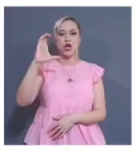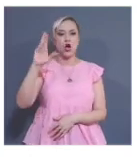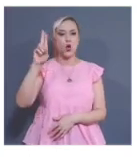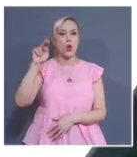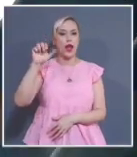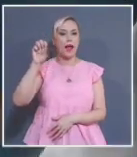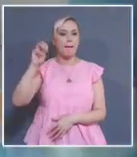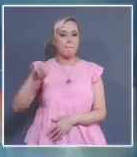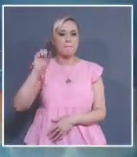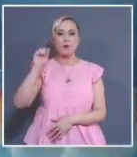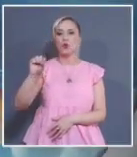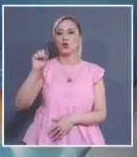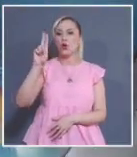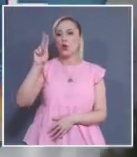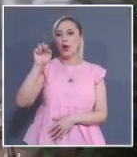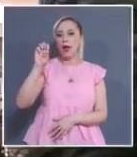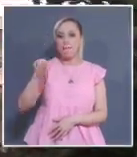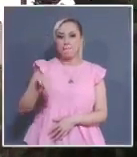ficunam.unam.mx.